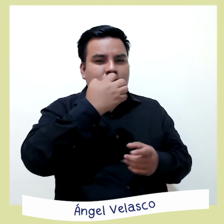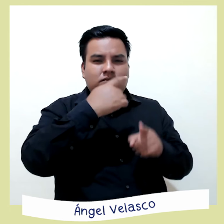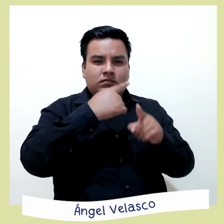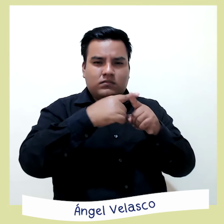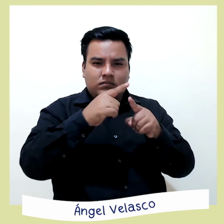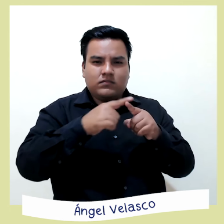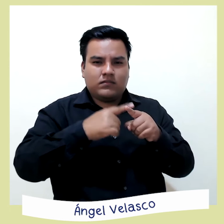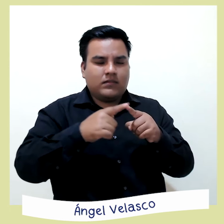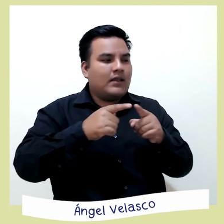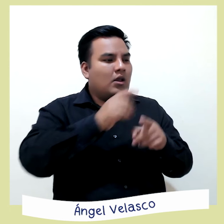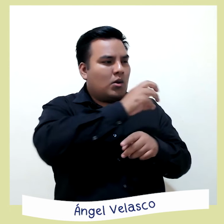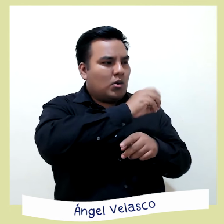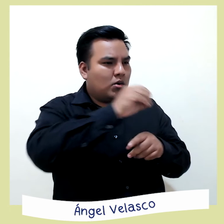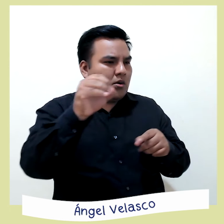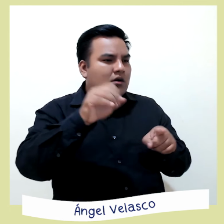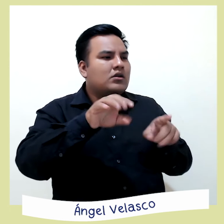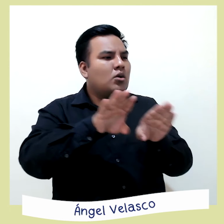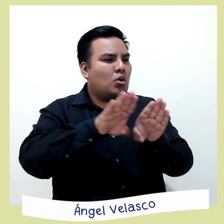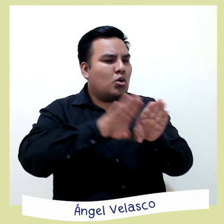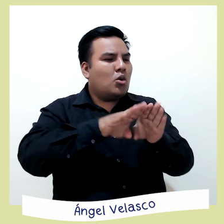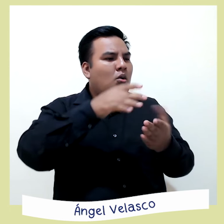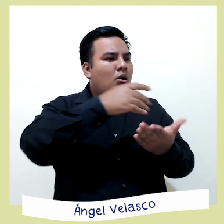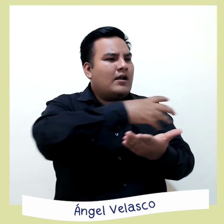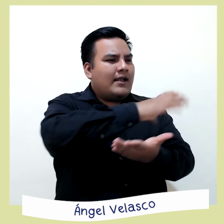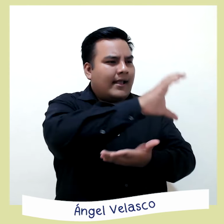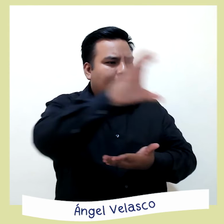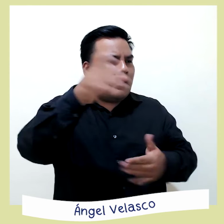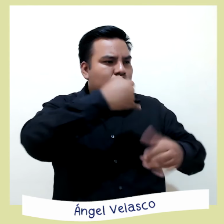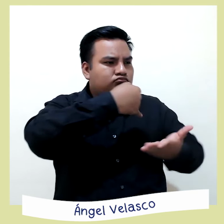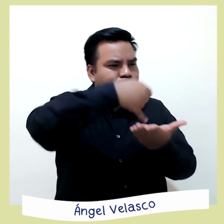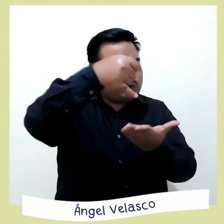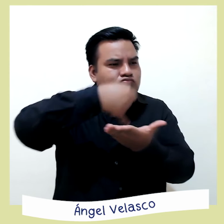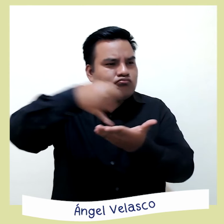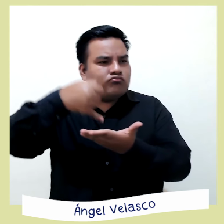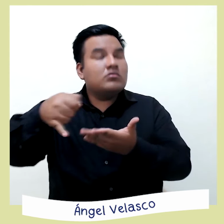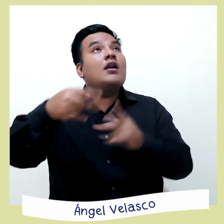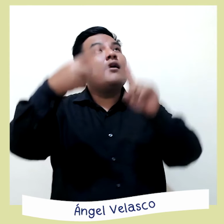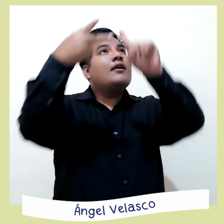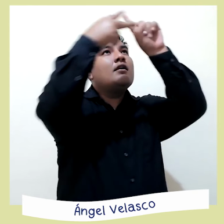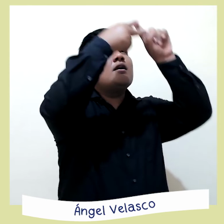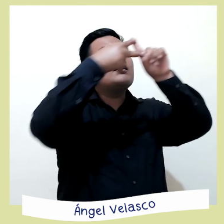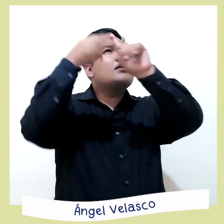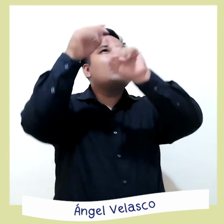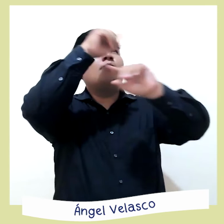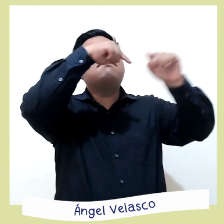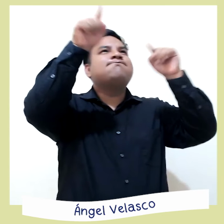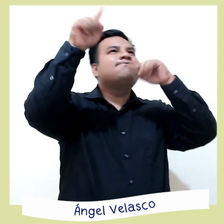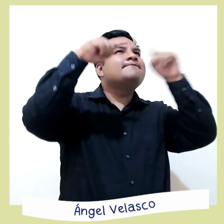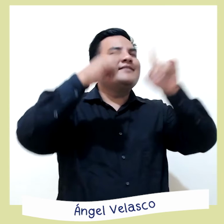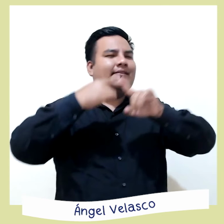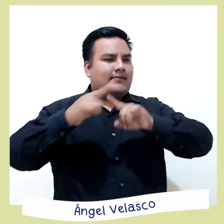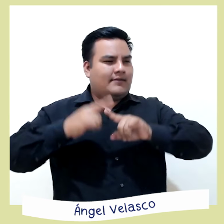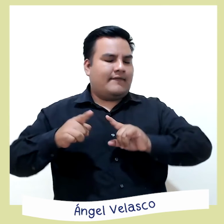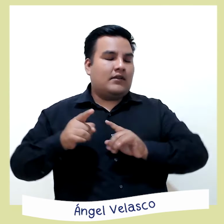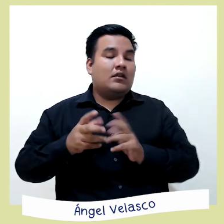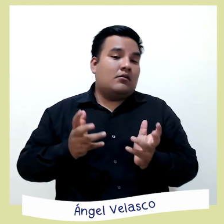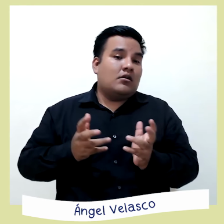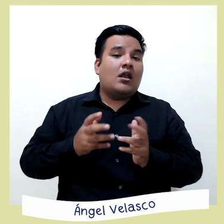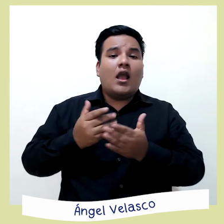de ancianos, ellos eran los que habían sido los observadores, los sacerdotes, que determinaban cómo eran los ciclos